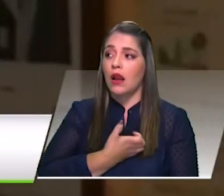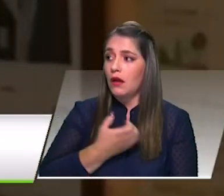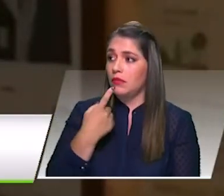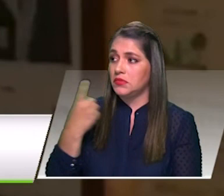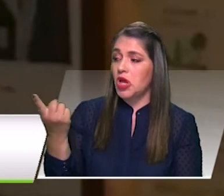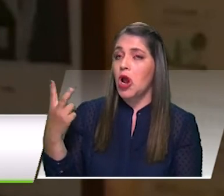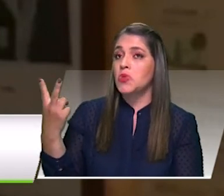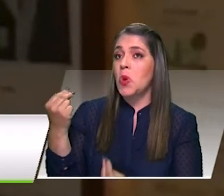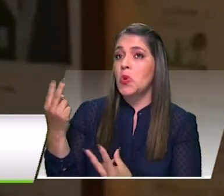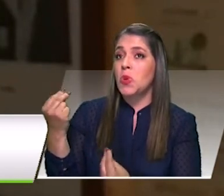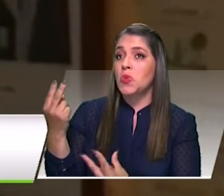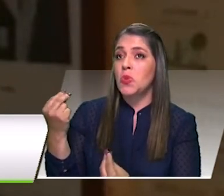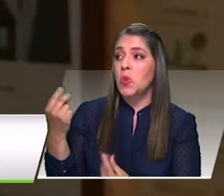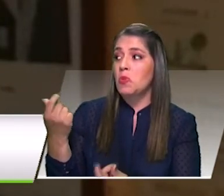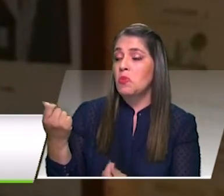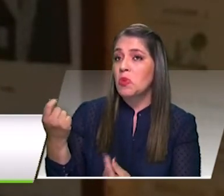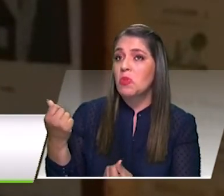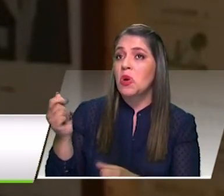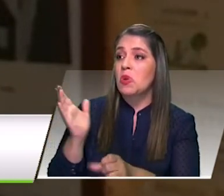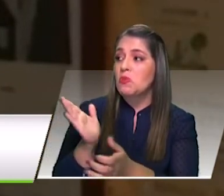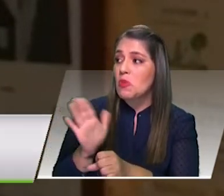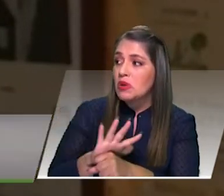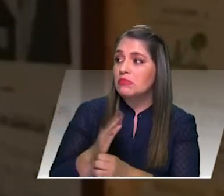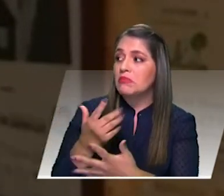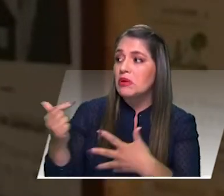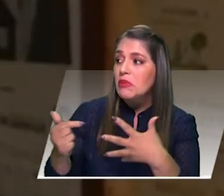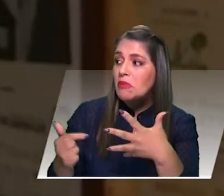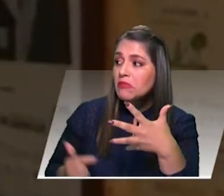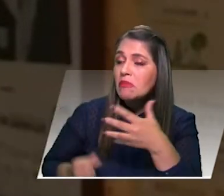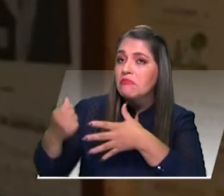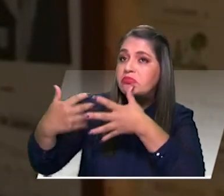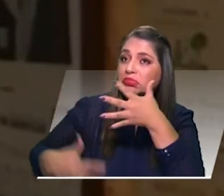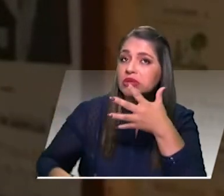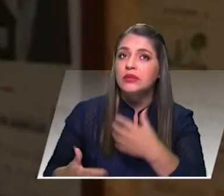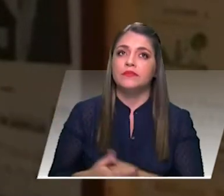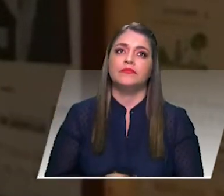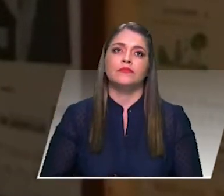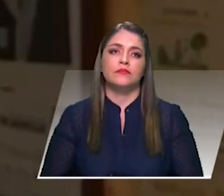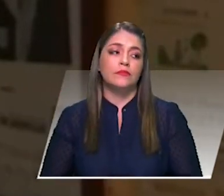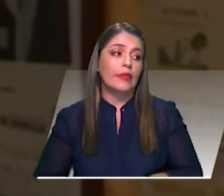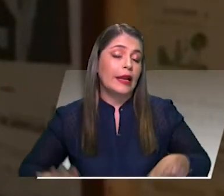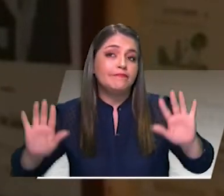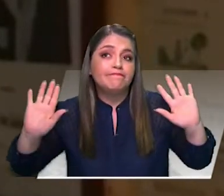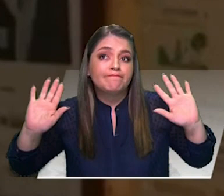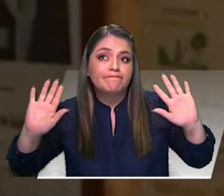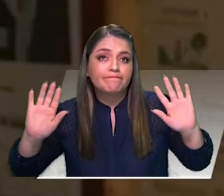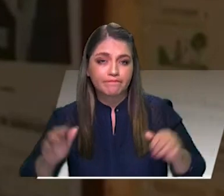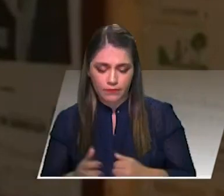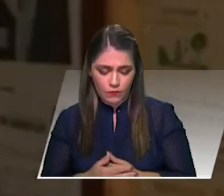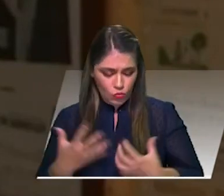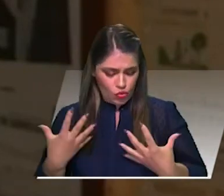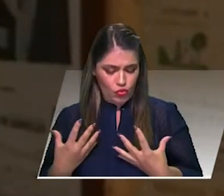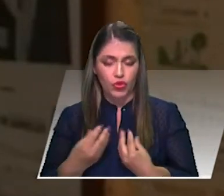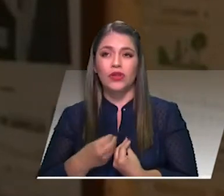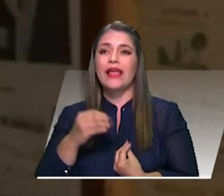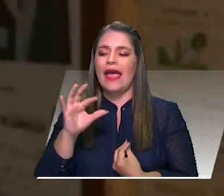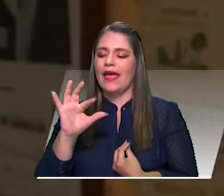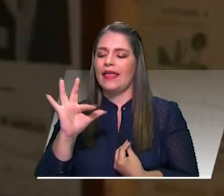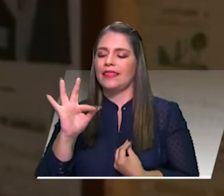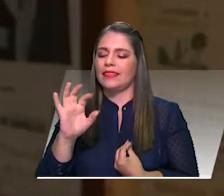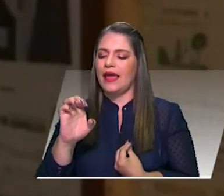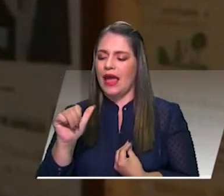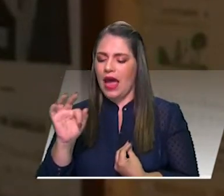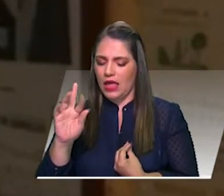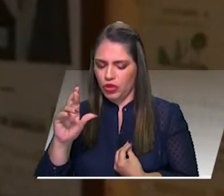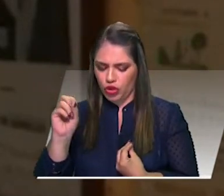que por lo de la pandemia, como aquello, que lo otro, y que esta vaina, y que la crisis financiera. Entonces nosotros vamos a hacer una Teatrón para nosotros donar